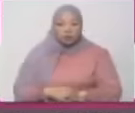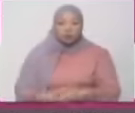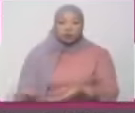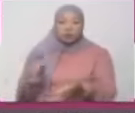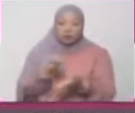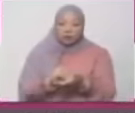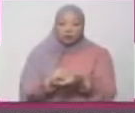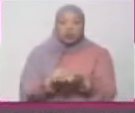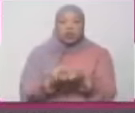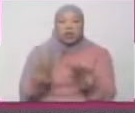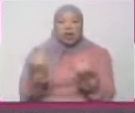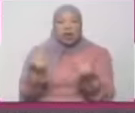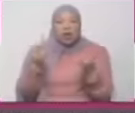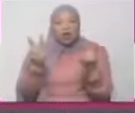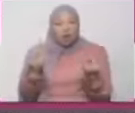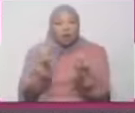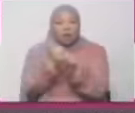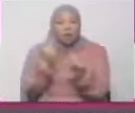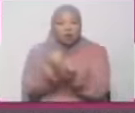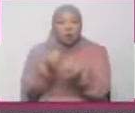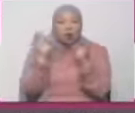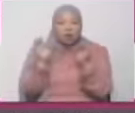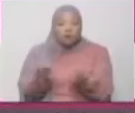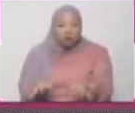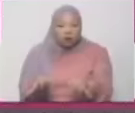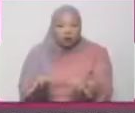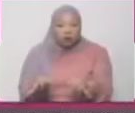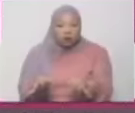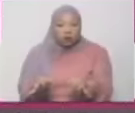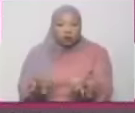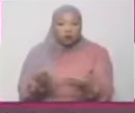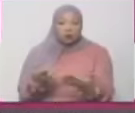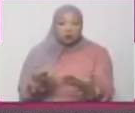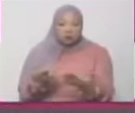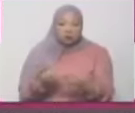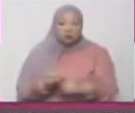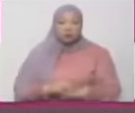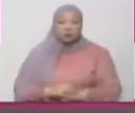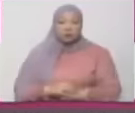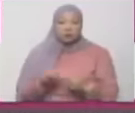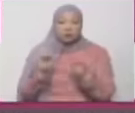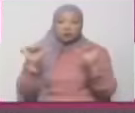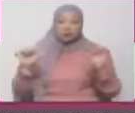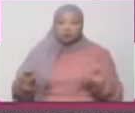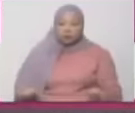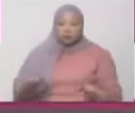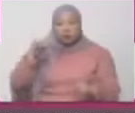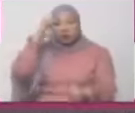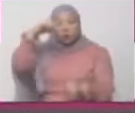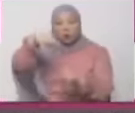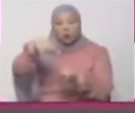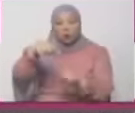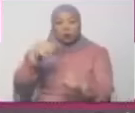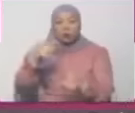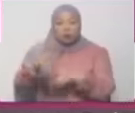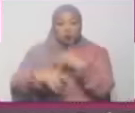rotación, renovación, fortalecimiento de la estructura de mando,